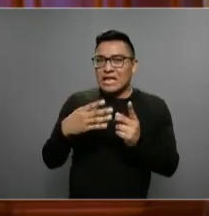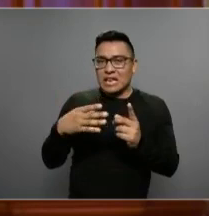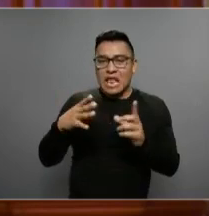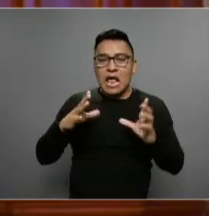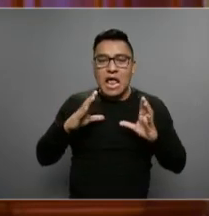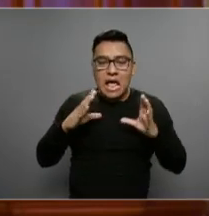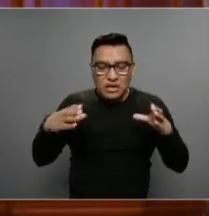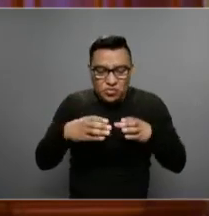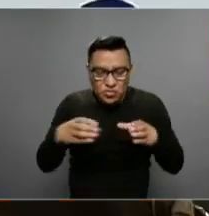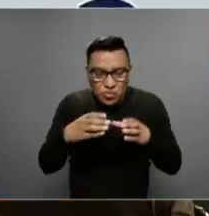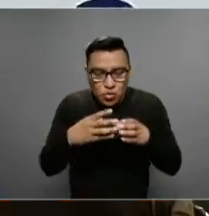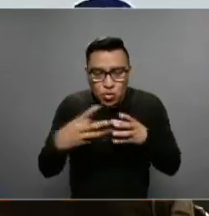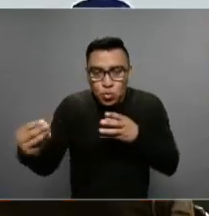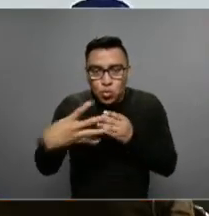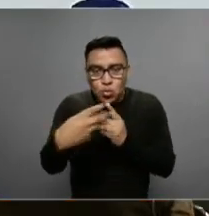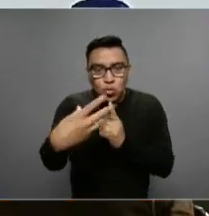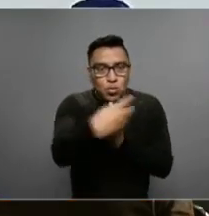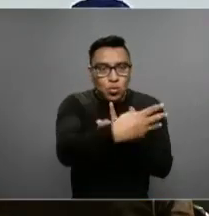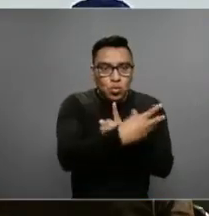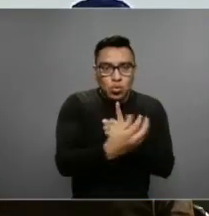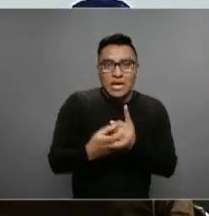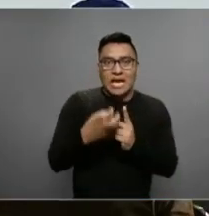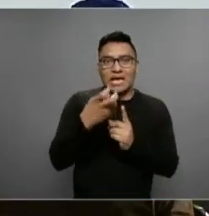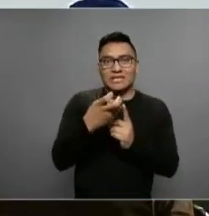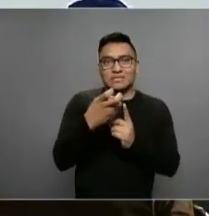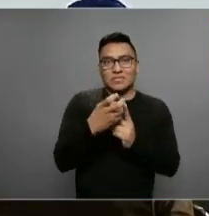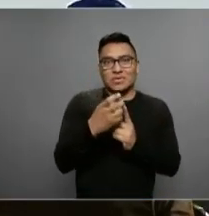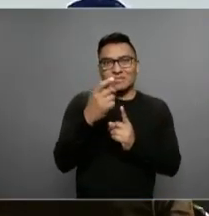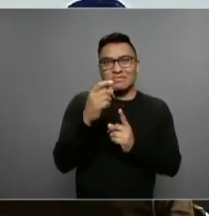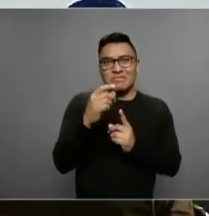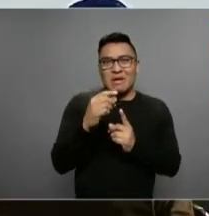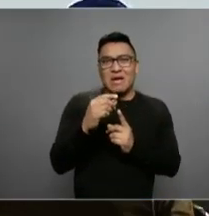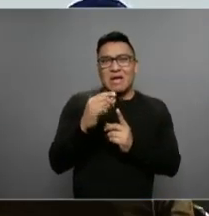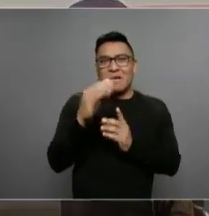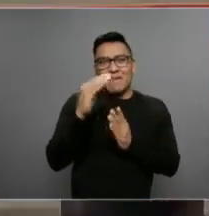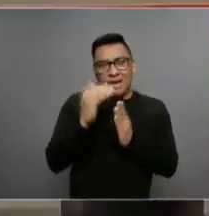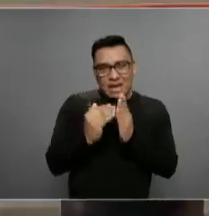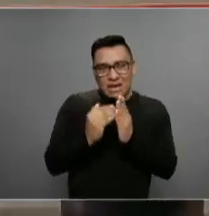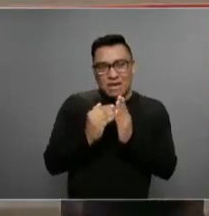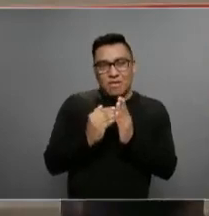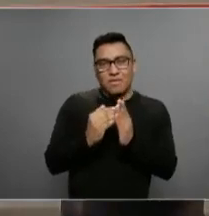Y sigue siendo altísimo el dato de transmisión